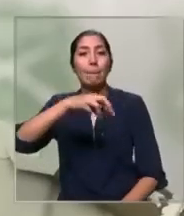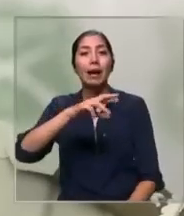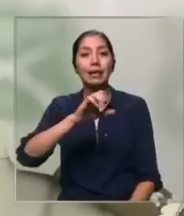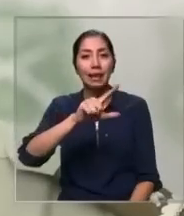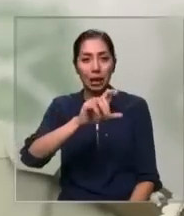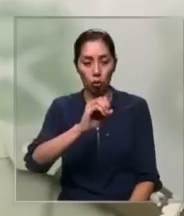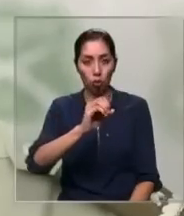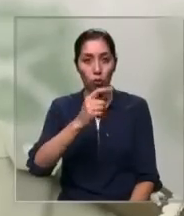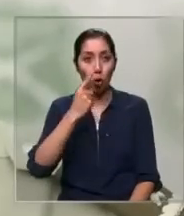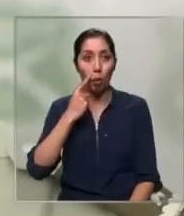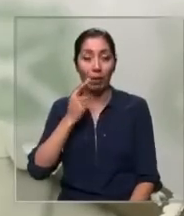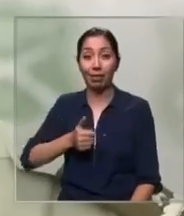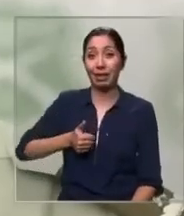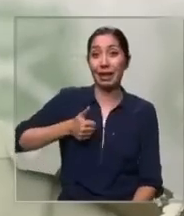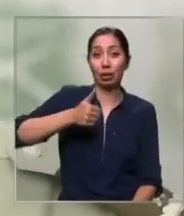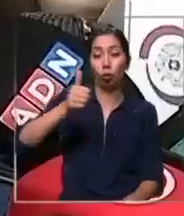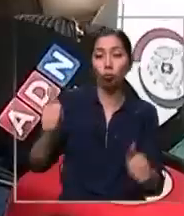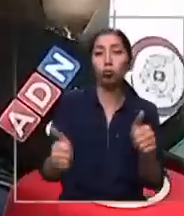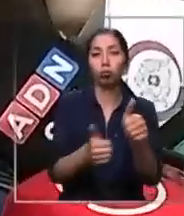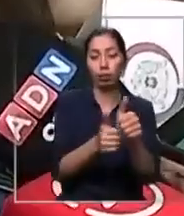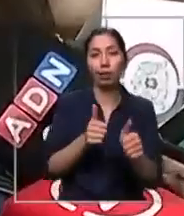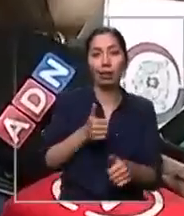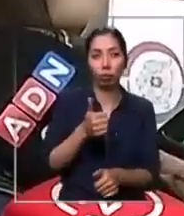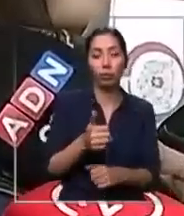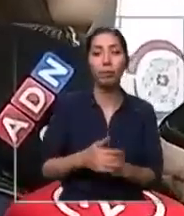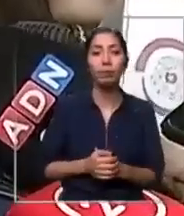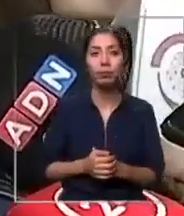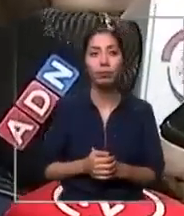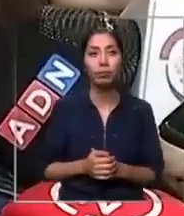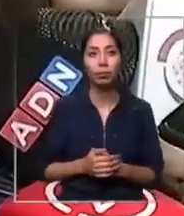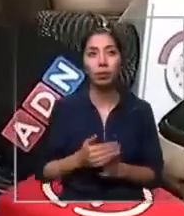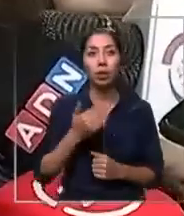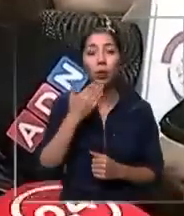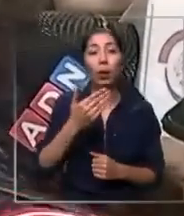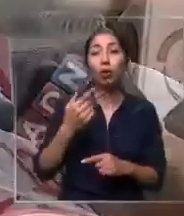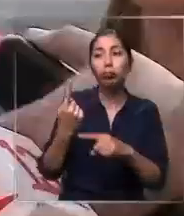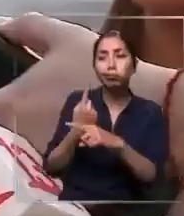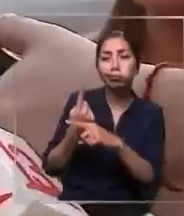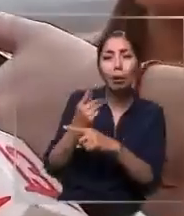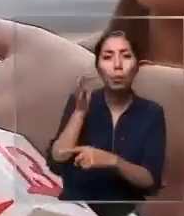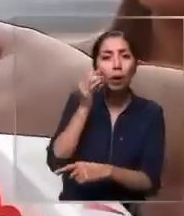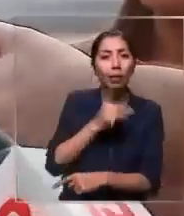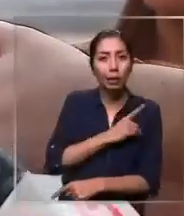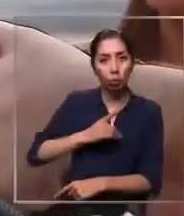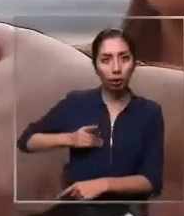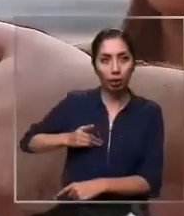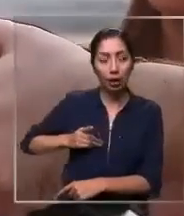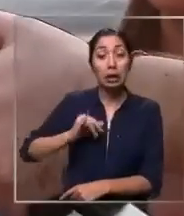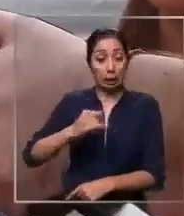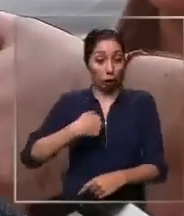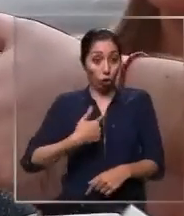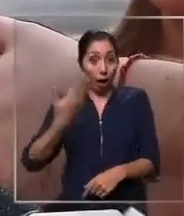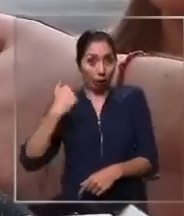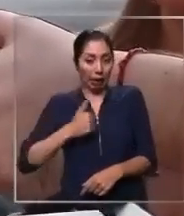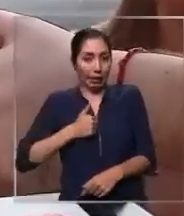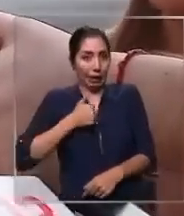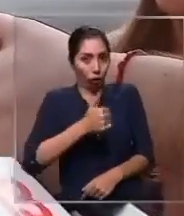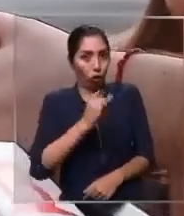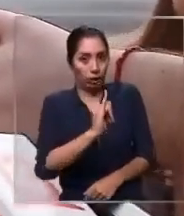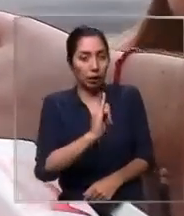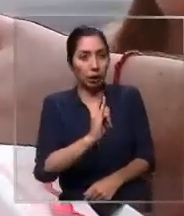general director subrogante, luego de intercambiar mensajes con la diputada Orsini. Yo era general director subrogante en ese momento y por lo